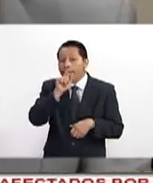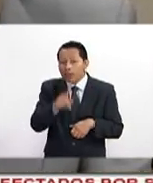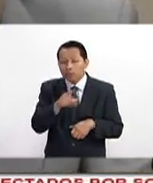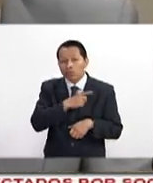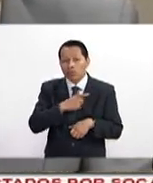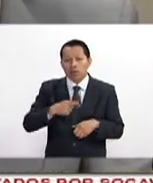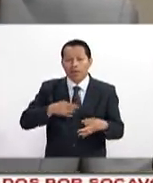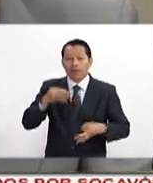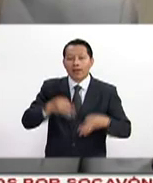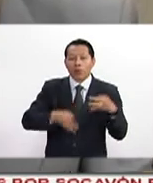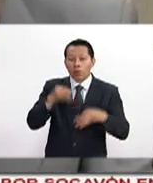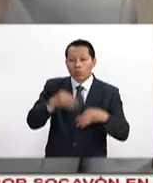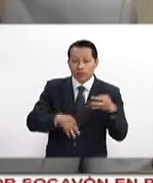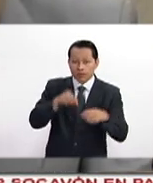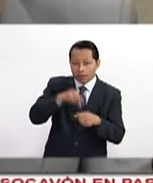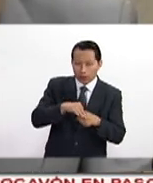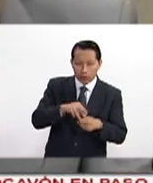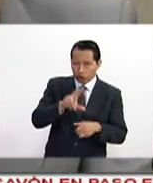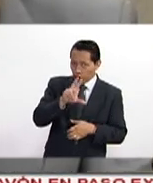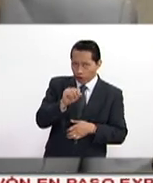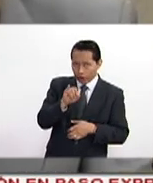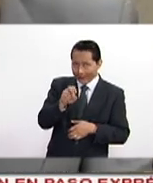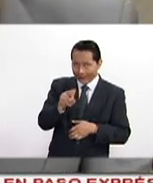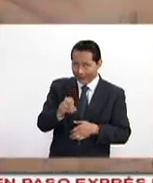a la justicia electoral, no al INE.